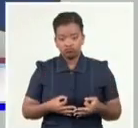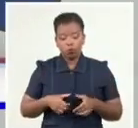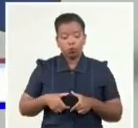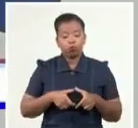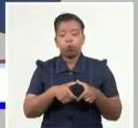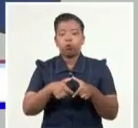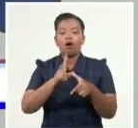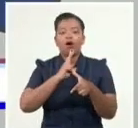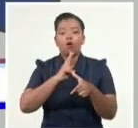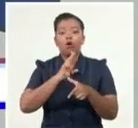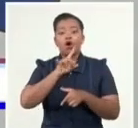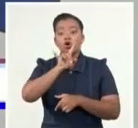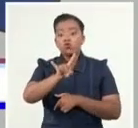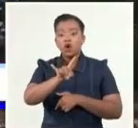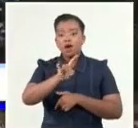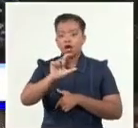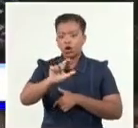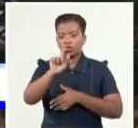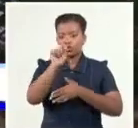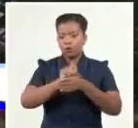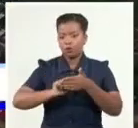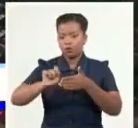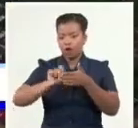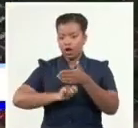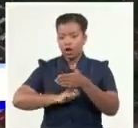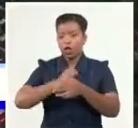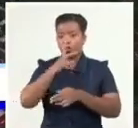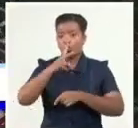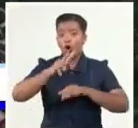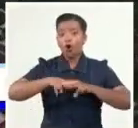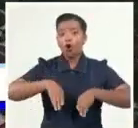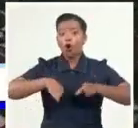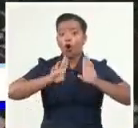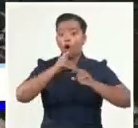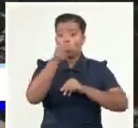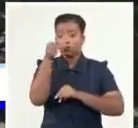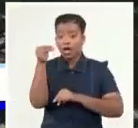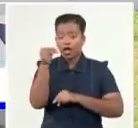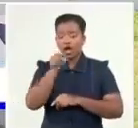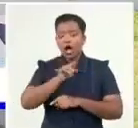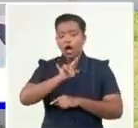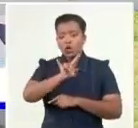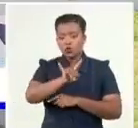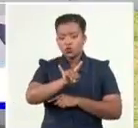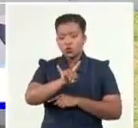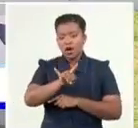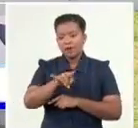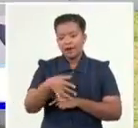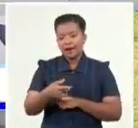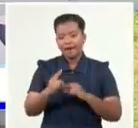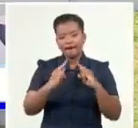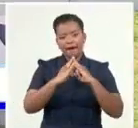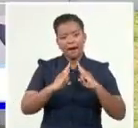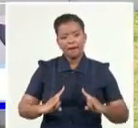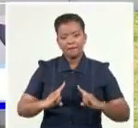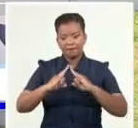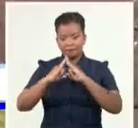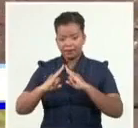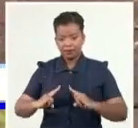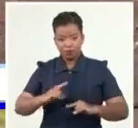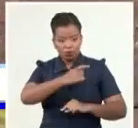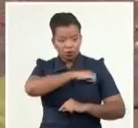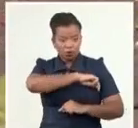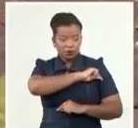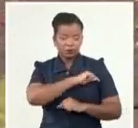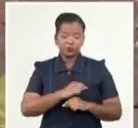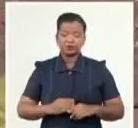a 9 consejos populares, 2 hoteles y a 9 bases de campismo popular. Construimos